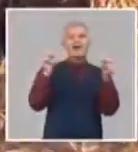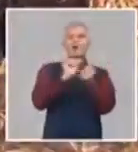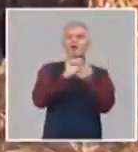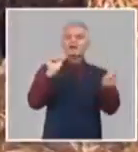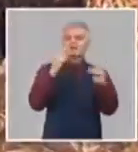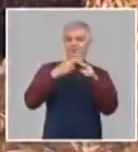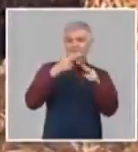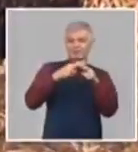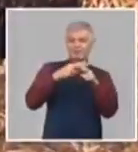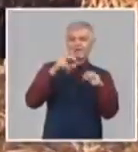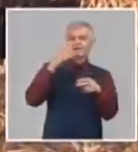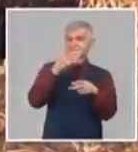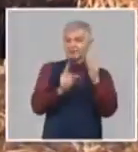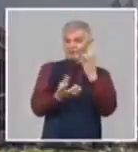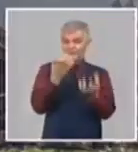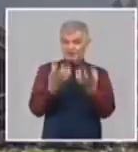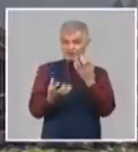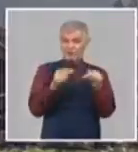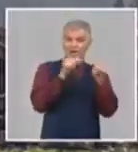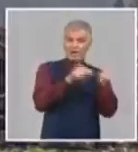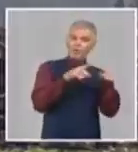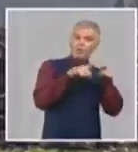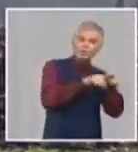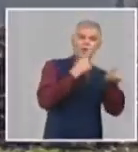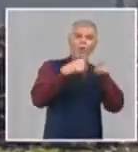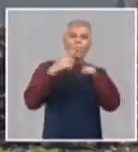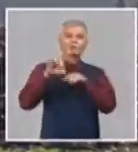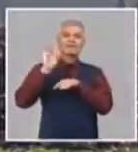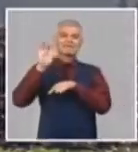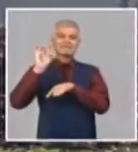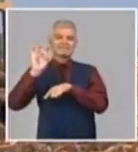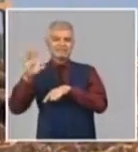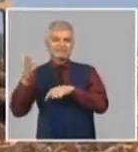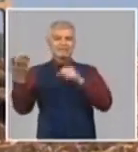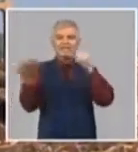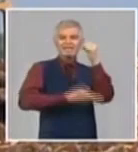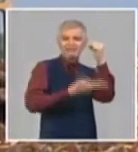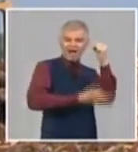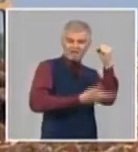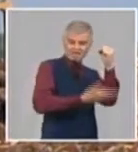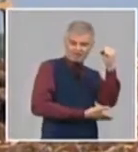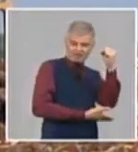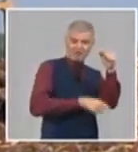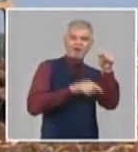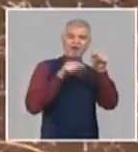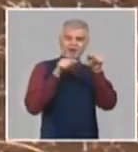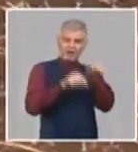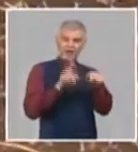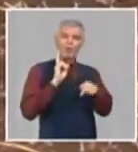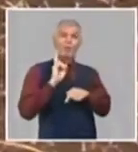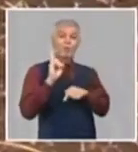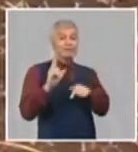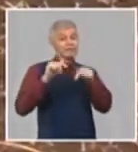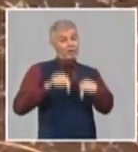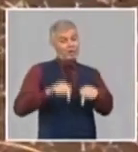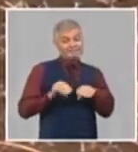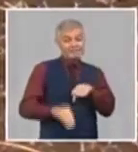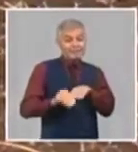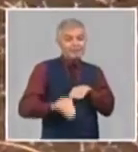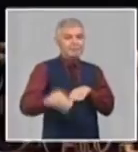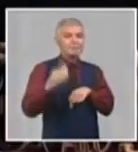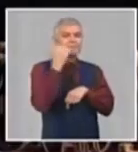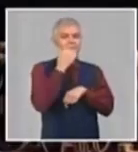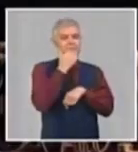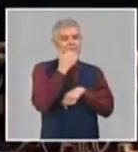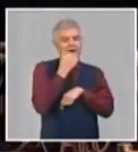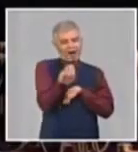Rodas se une a otras 15 CPA cañeras para acometer el imperativo de esta urgencia sanitaria, sembrar más